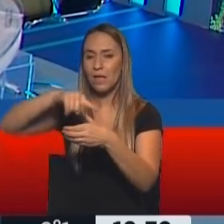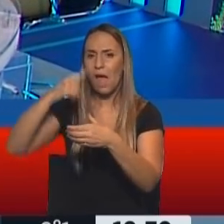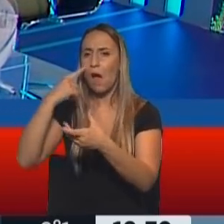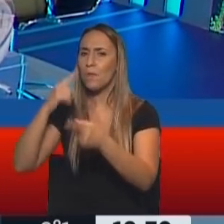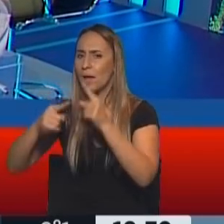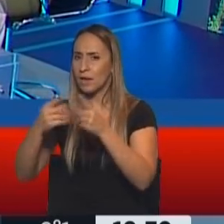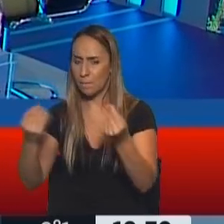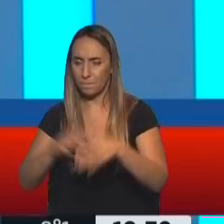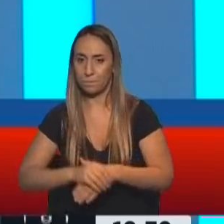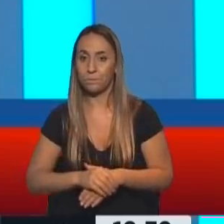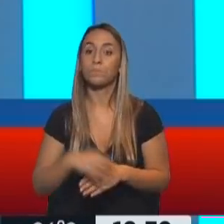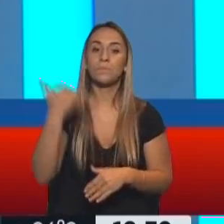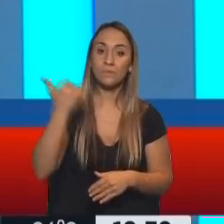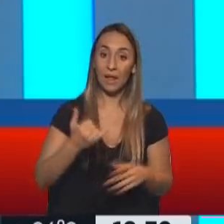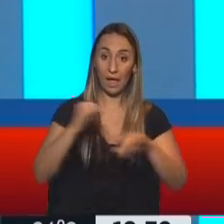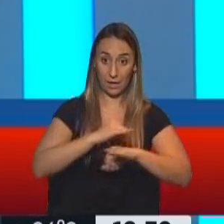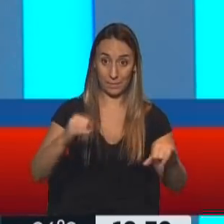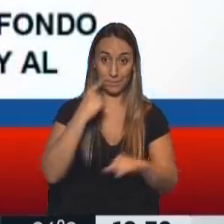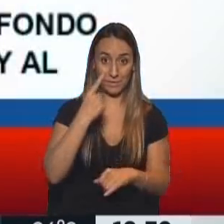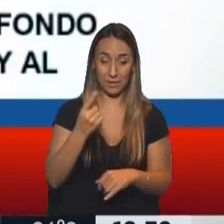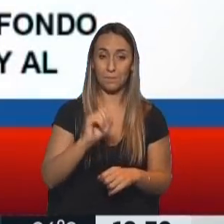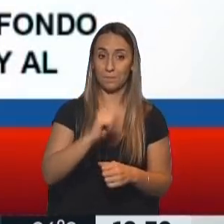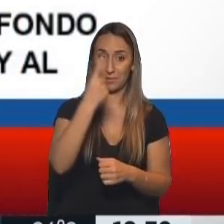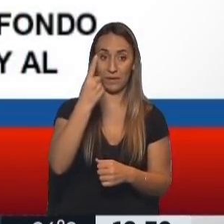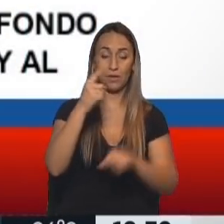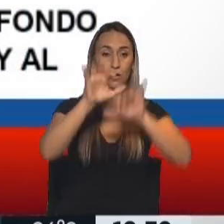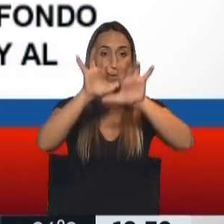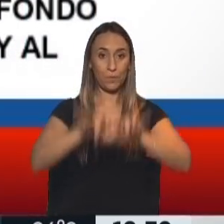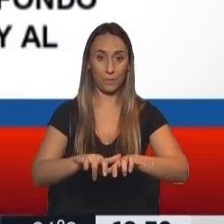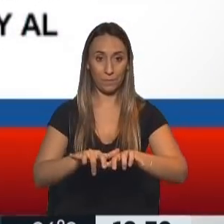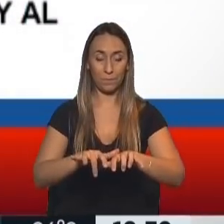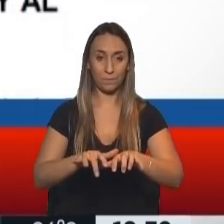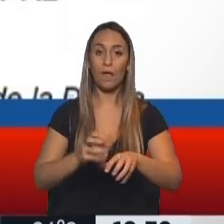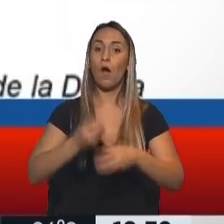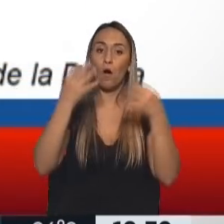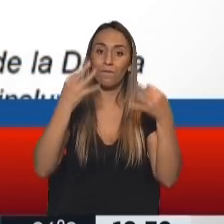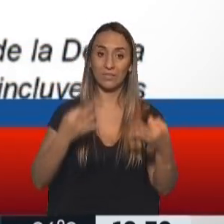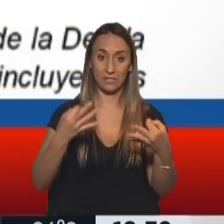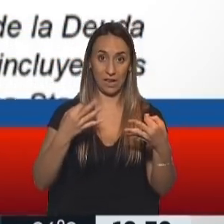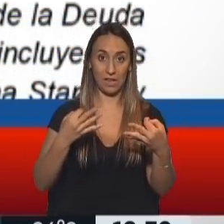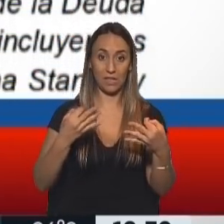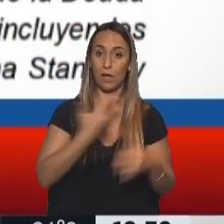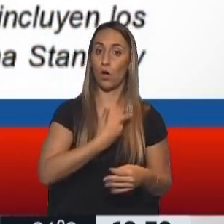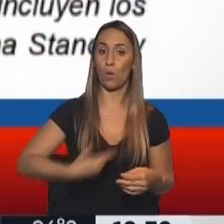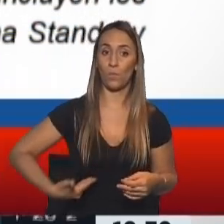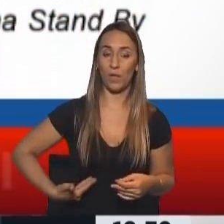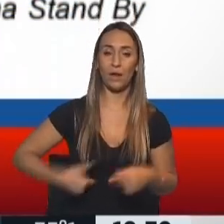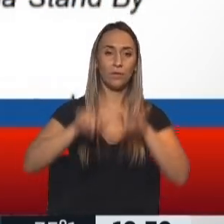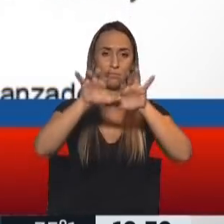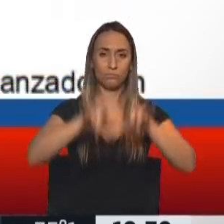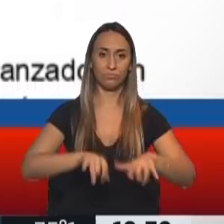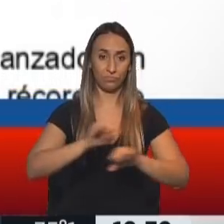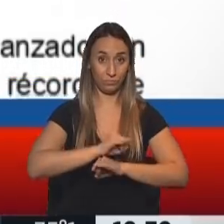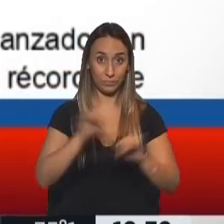Tenemos comunicados. Tenemos comunicados, si querés. Mira, vamos a comenzar a ver el comunicado oficial por parte del gobierno, que acá lo que